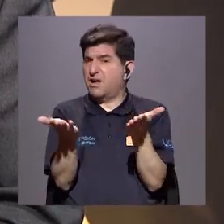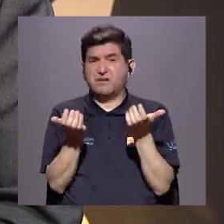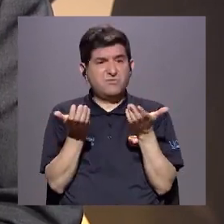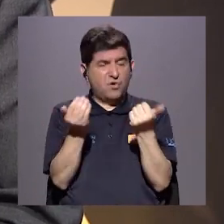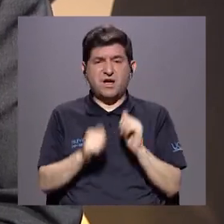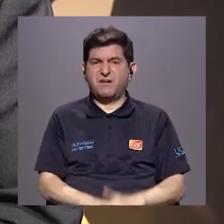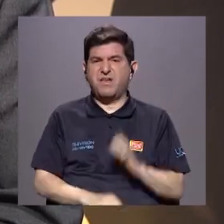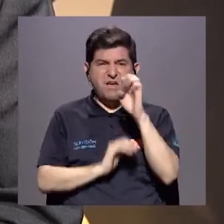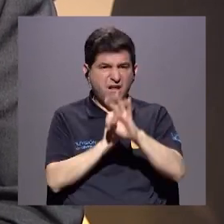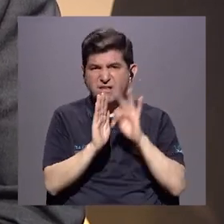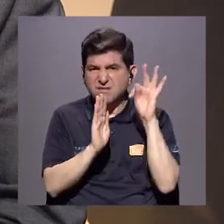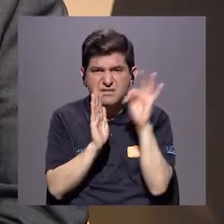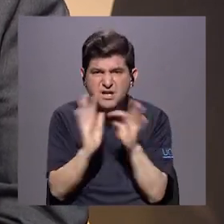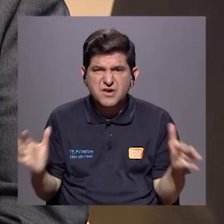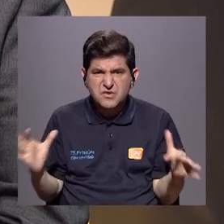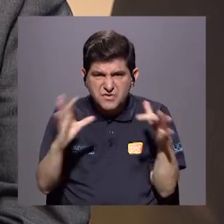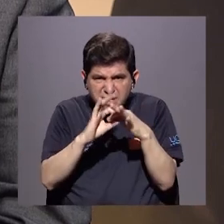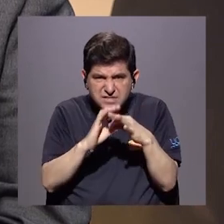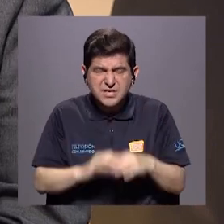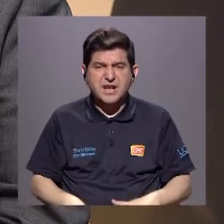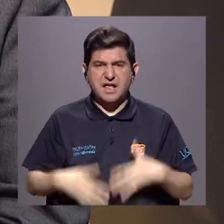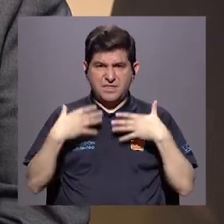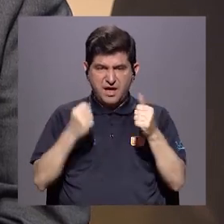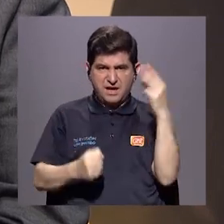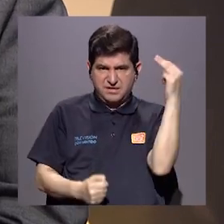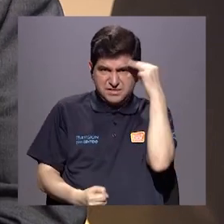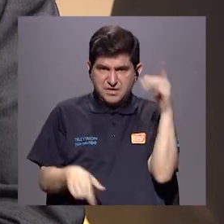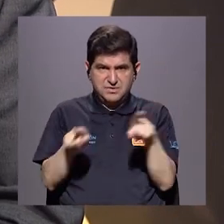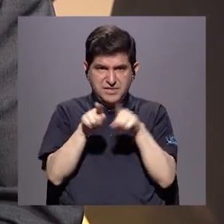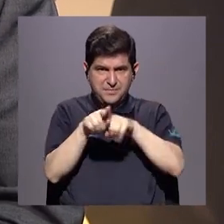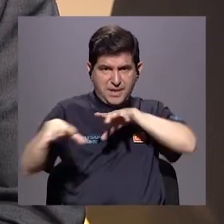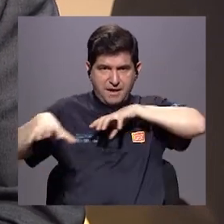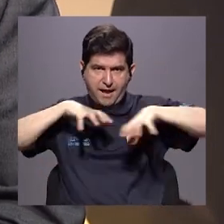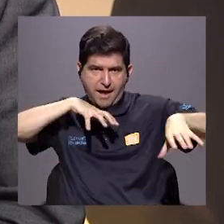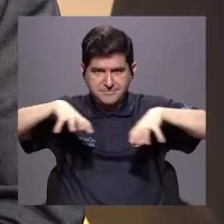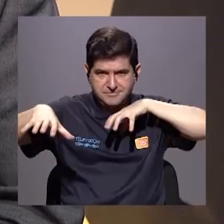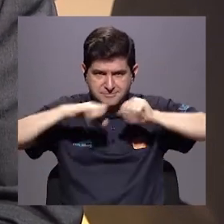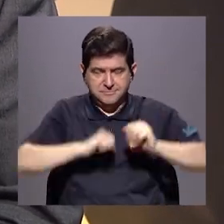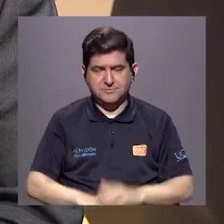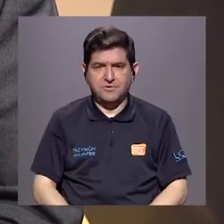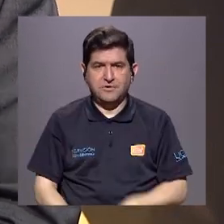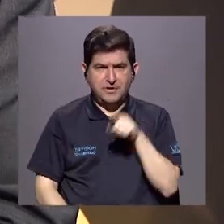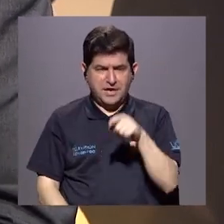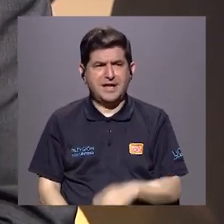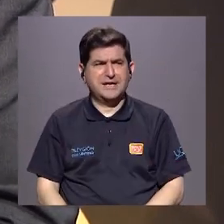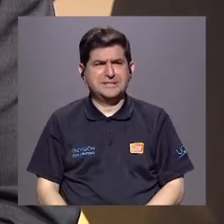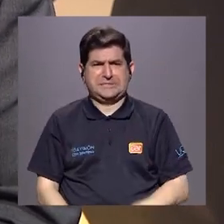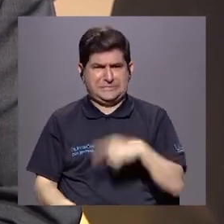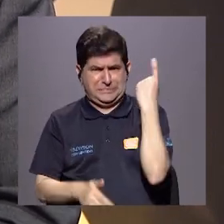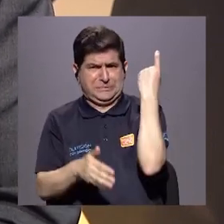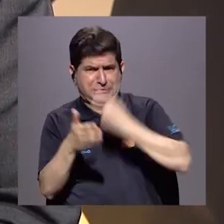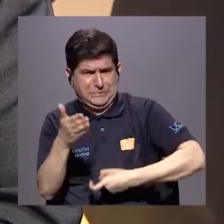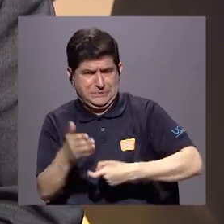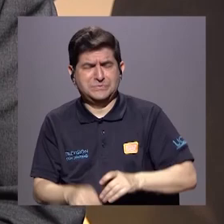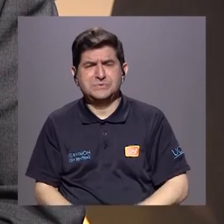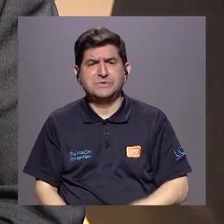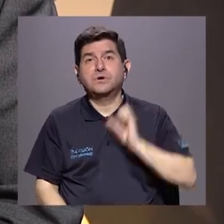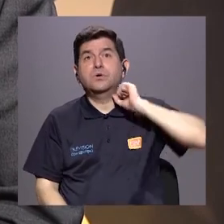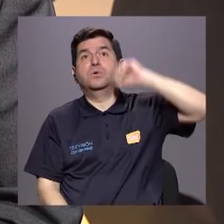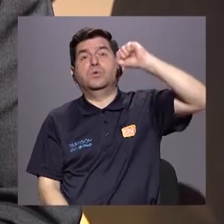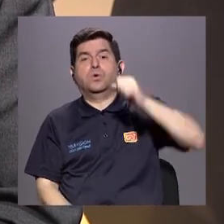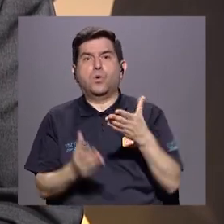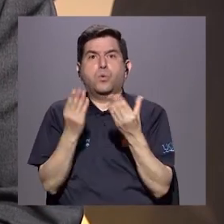de esto hay mucho estigma en relación no sólo con la salud mental sino como un acto verdad que efectivamente es muy grotesco como es el suicidio